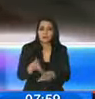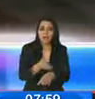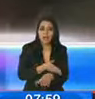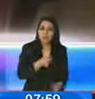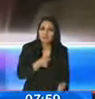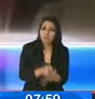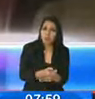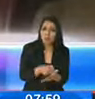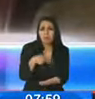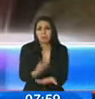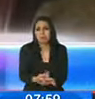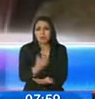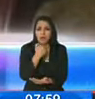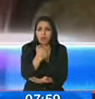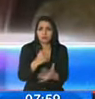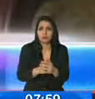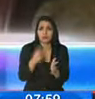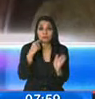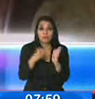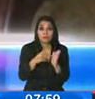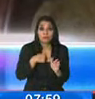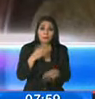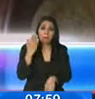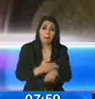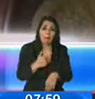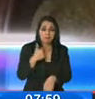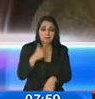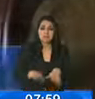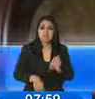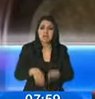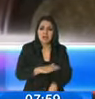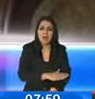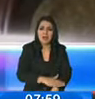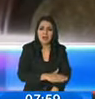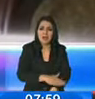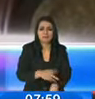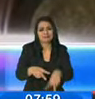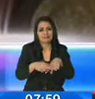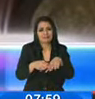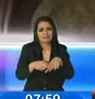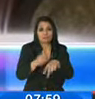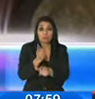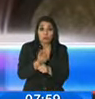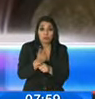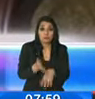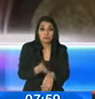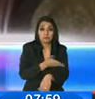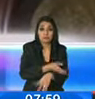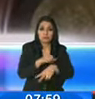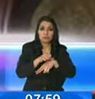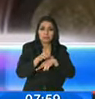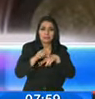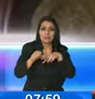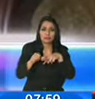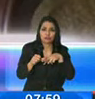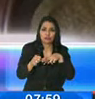Me encuentro aquí porque me rompí una pierna y entonces me operaron y ya